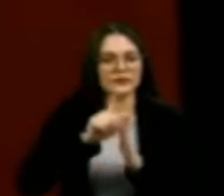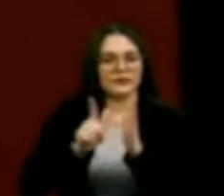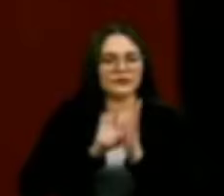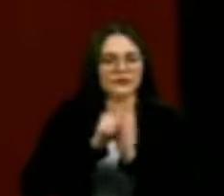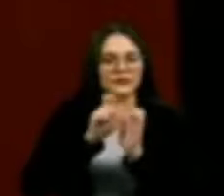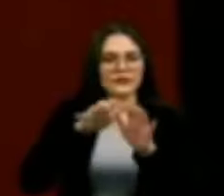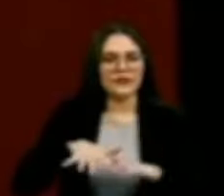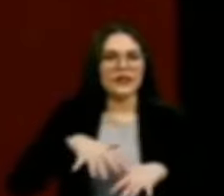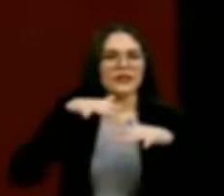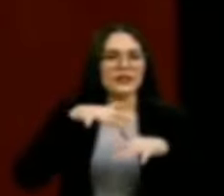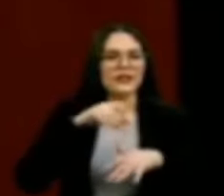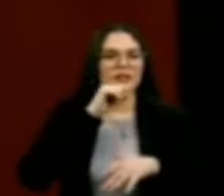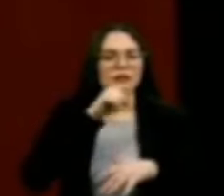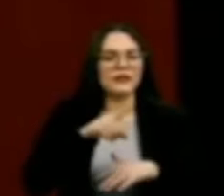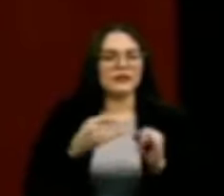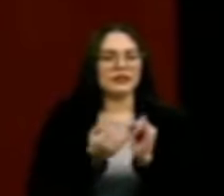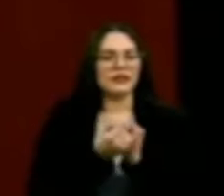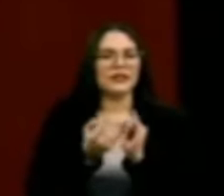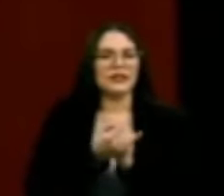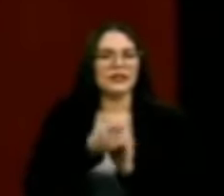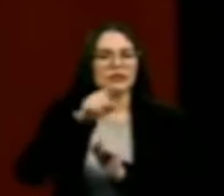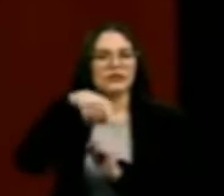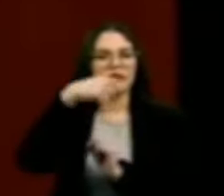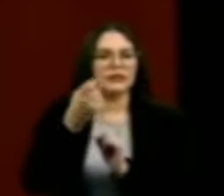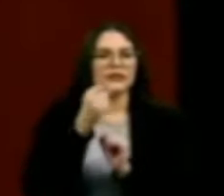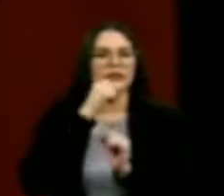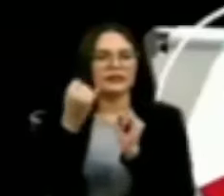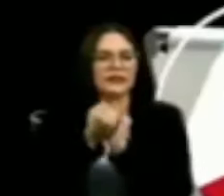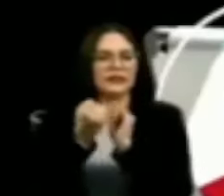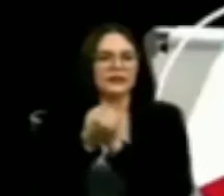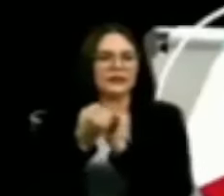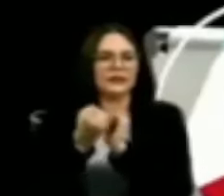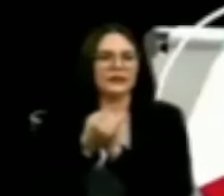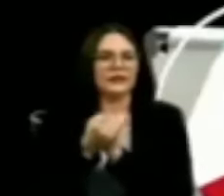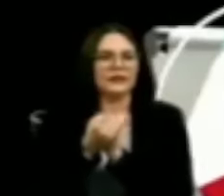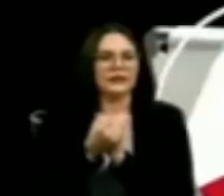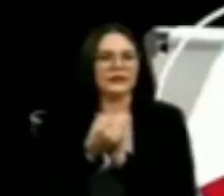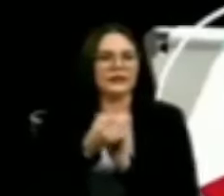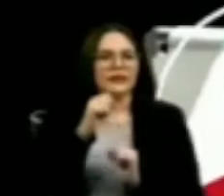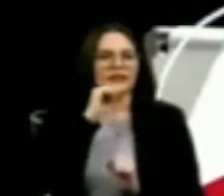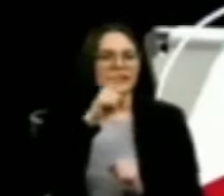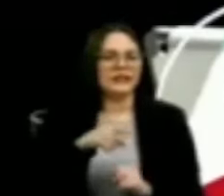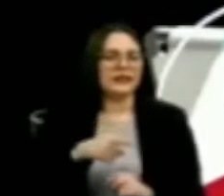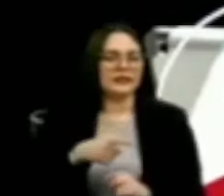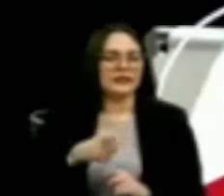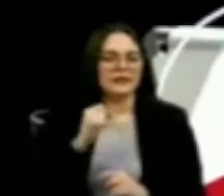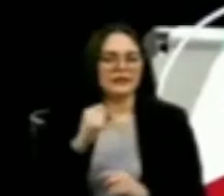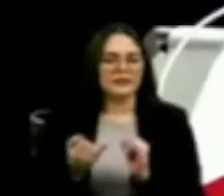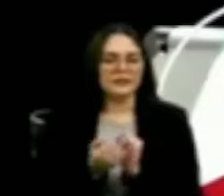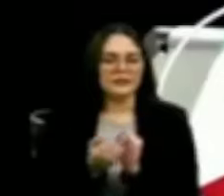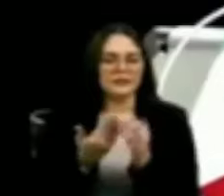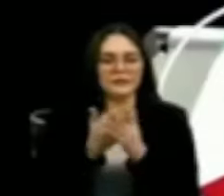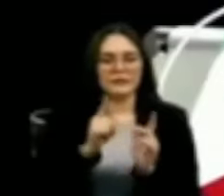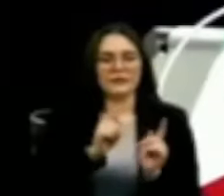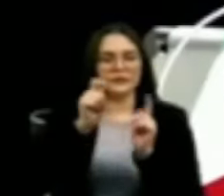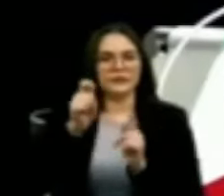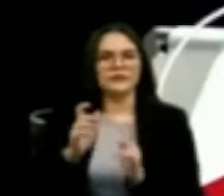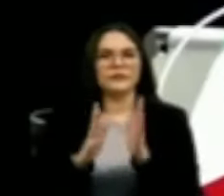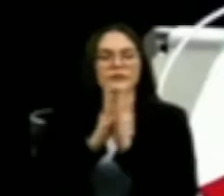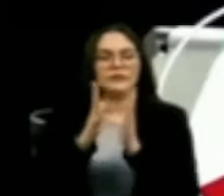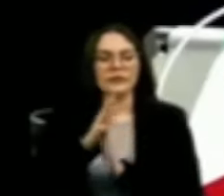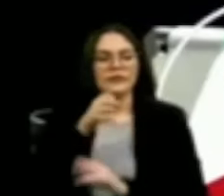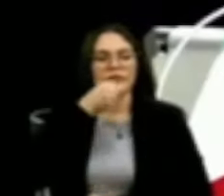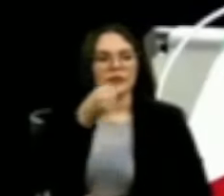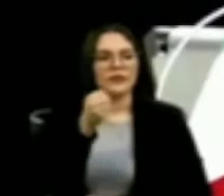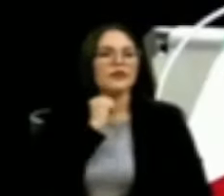Congreso se proceda a lo consecuente. Gracias. Le agradezco. Tiene la palabra el senador Ricardo Anaya.